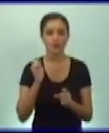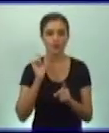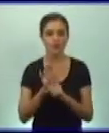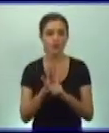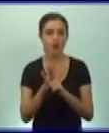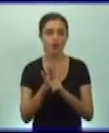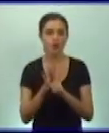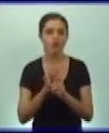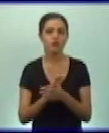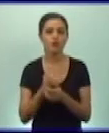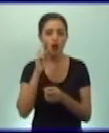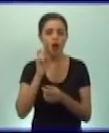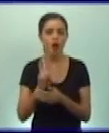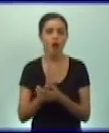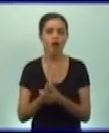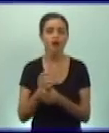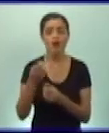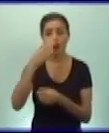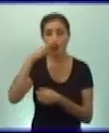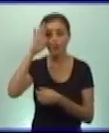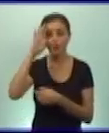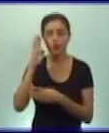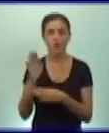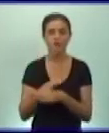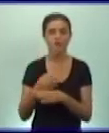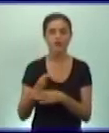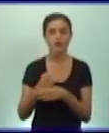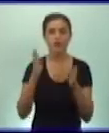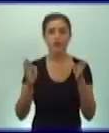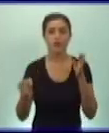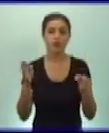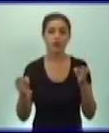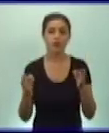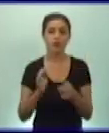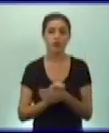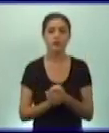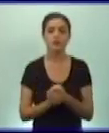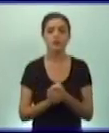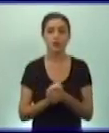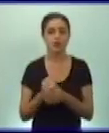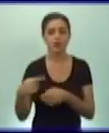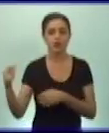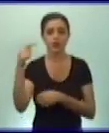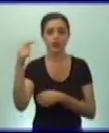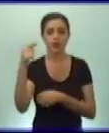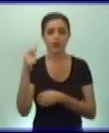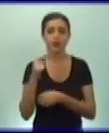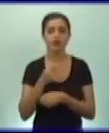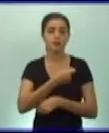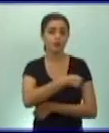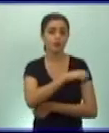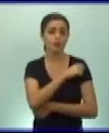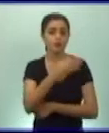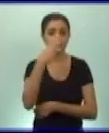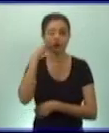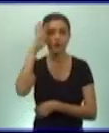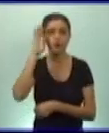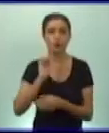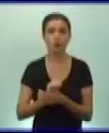a verse en nuestro país en diferentes etapas. Sobre esto, solo destacar que el poblamiento en Cuba data de la